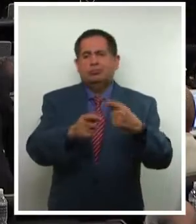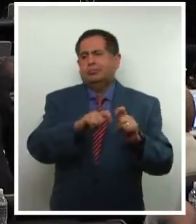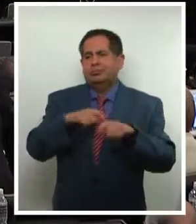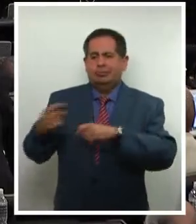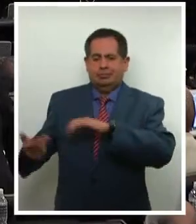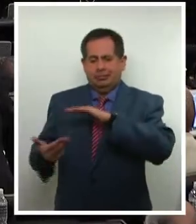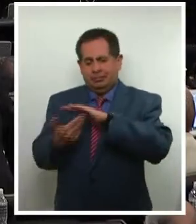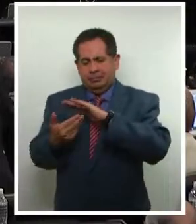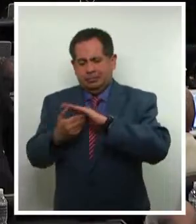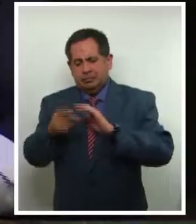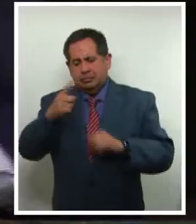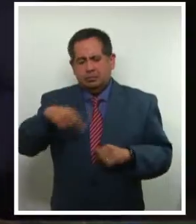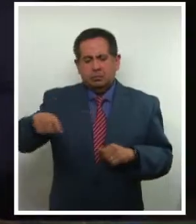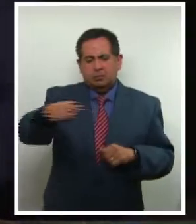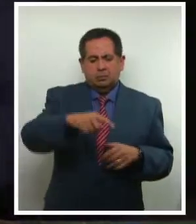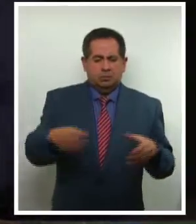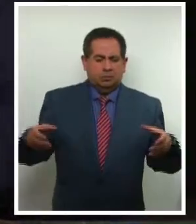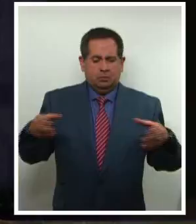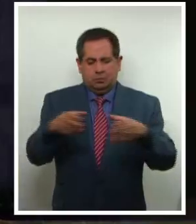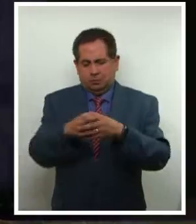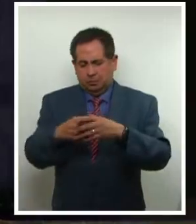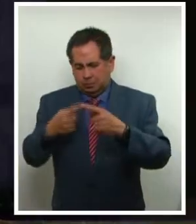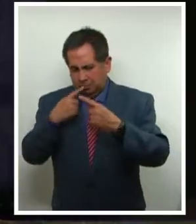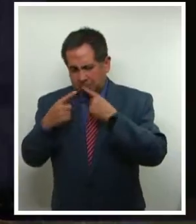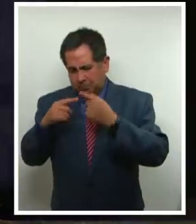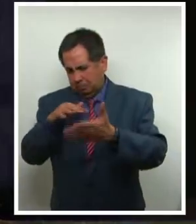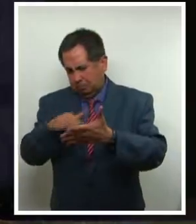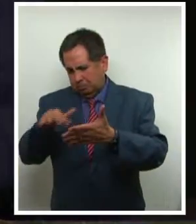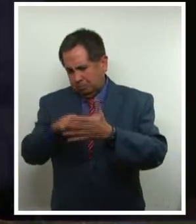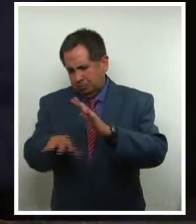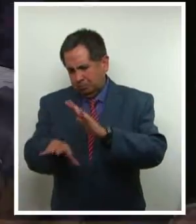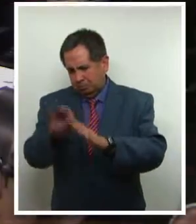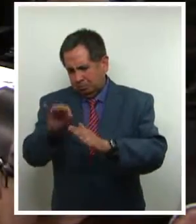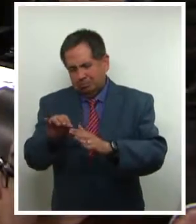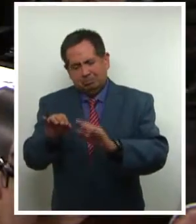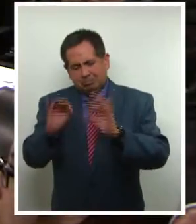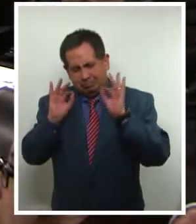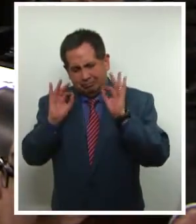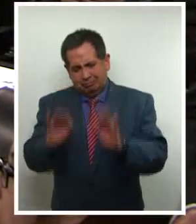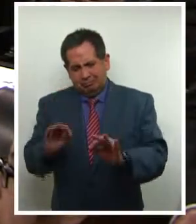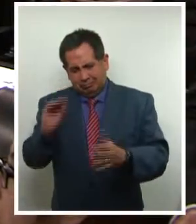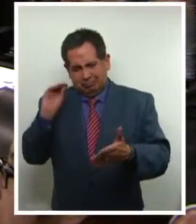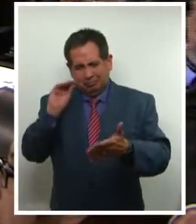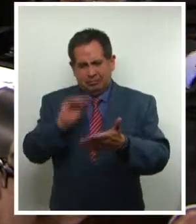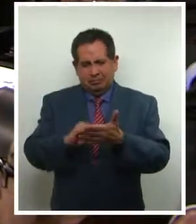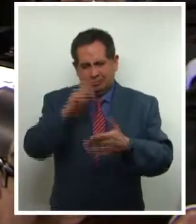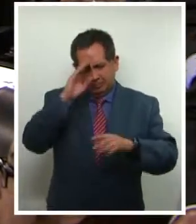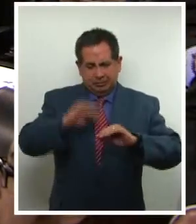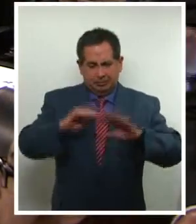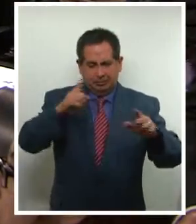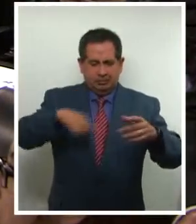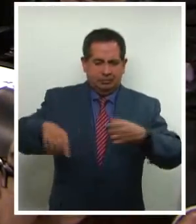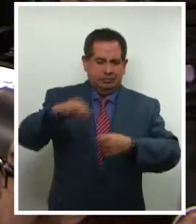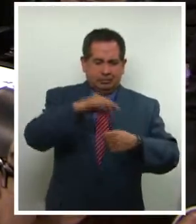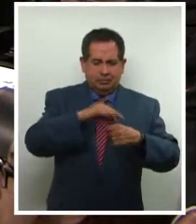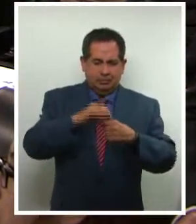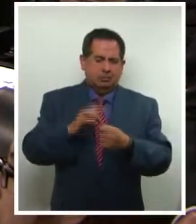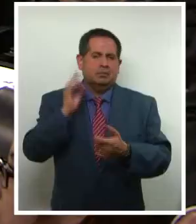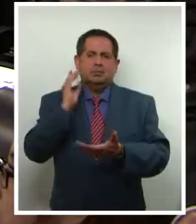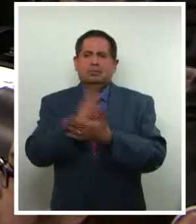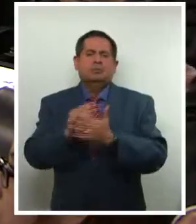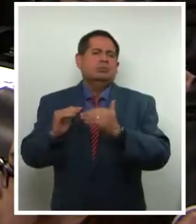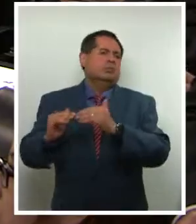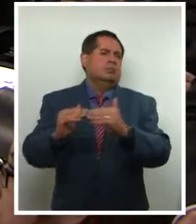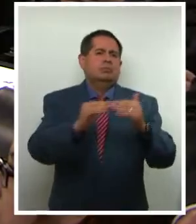para que ustedes puedan reunirse y encontrar el texto que nos permita efectivamente votar por unanimidad